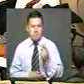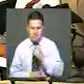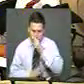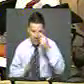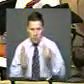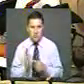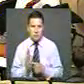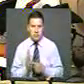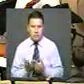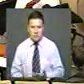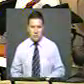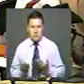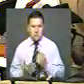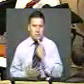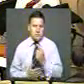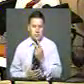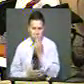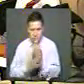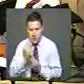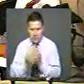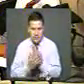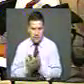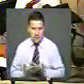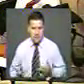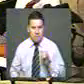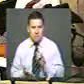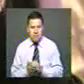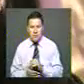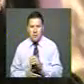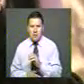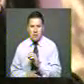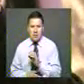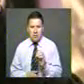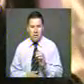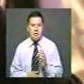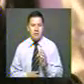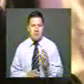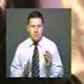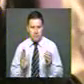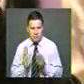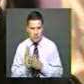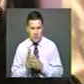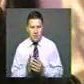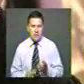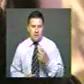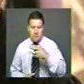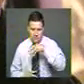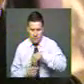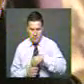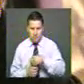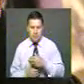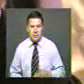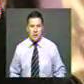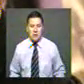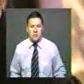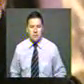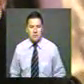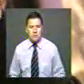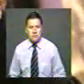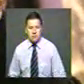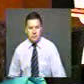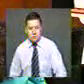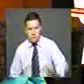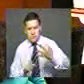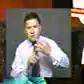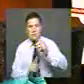total de protección de dichas parejas del mismo sexo en cuanto a su ausencia de protección. Tercera